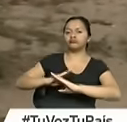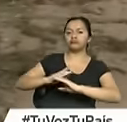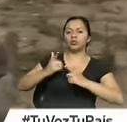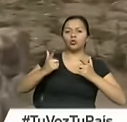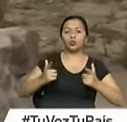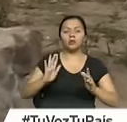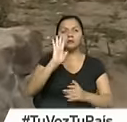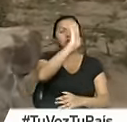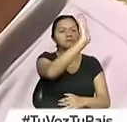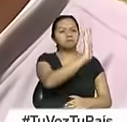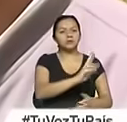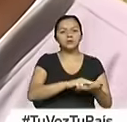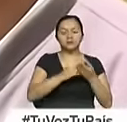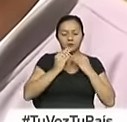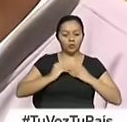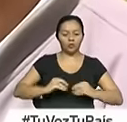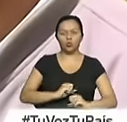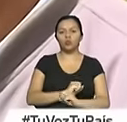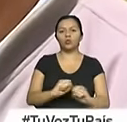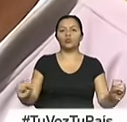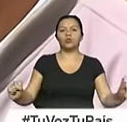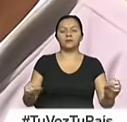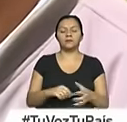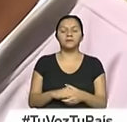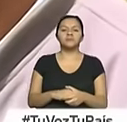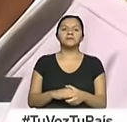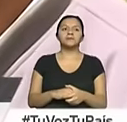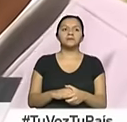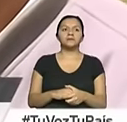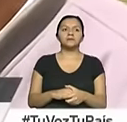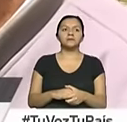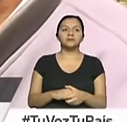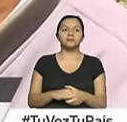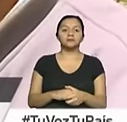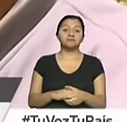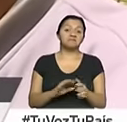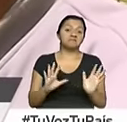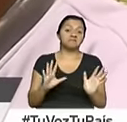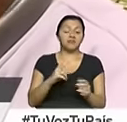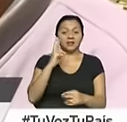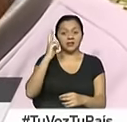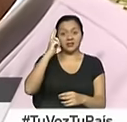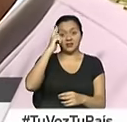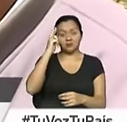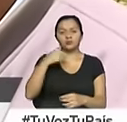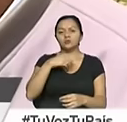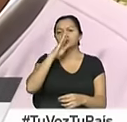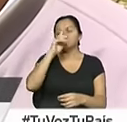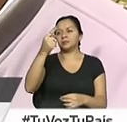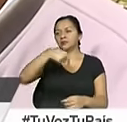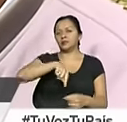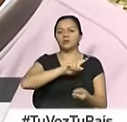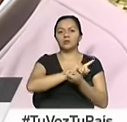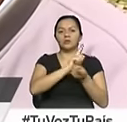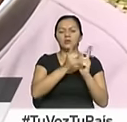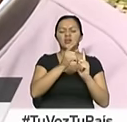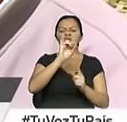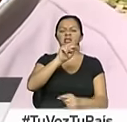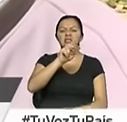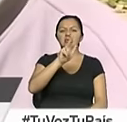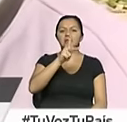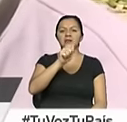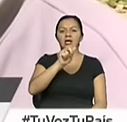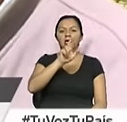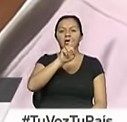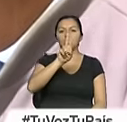comenta Matías Gualoto. Entonces, por esa razón yo creo que siempre es el encuentro aquí, donde es el Incha Rumi. Nosotros